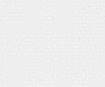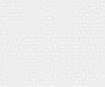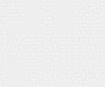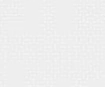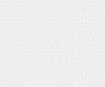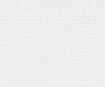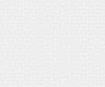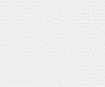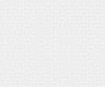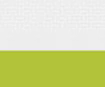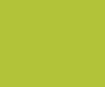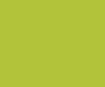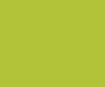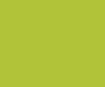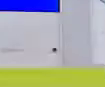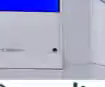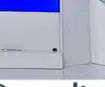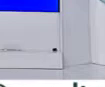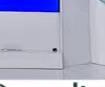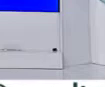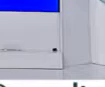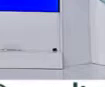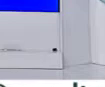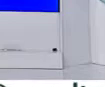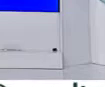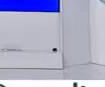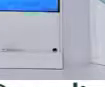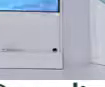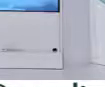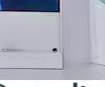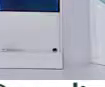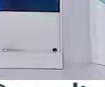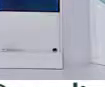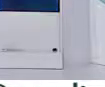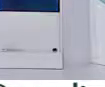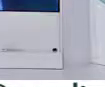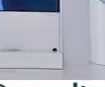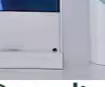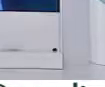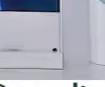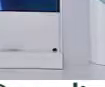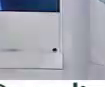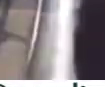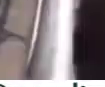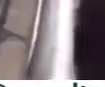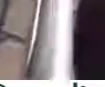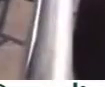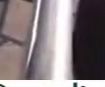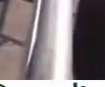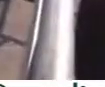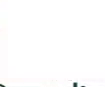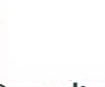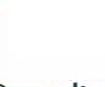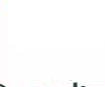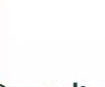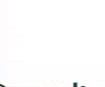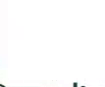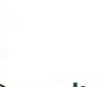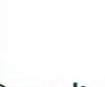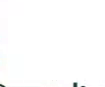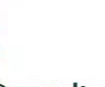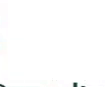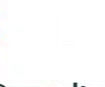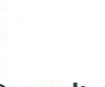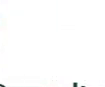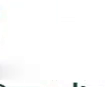Canal Trop. Hola, muy buenas tardes. Bienvenidos a Oriente Noticias. Y mucha atención, que continúa cerrada la frontera entre Colombia y